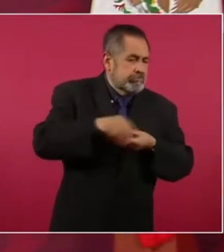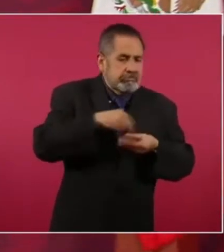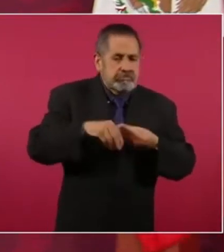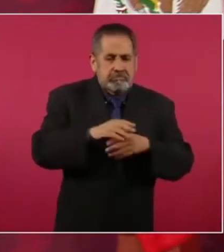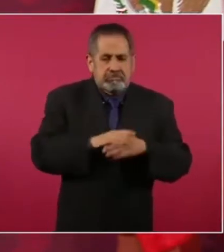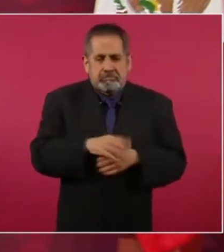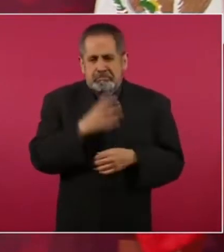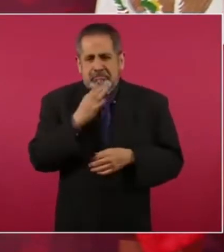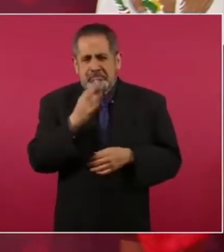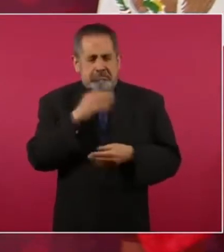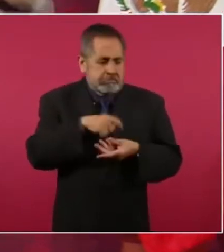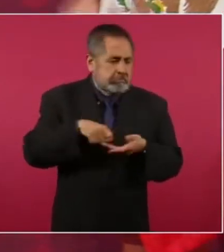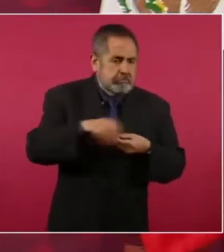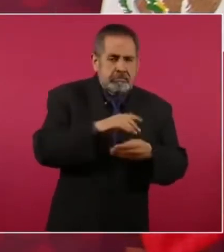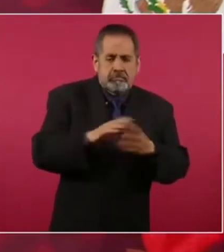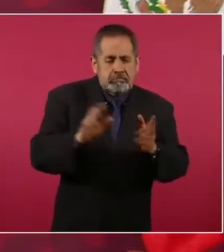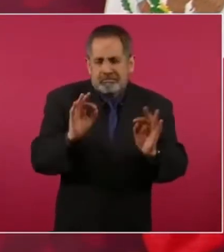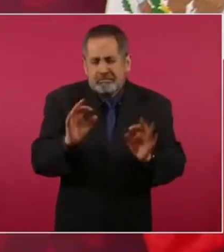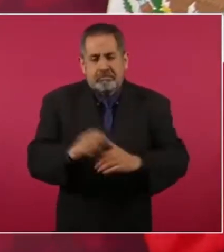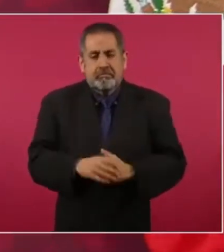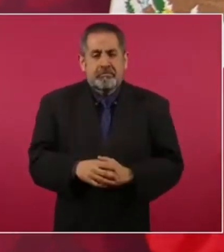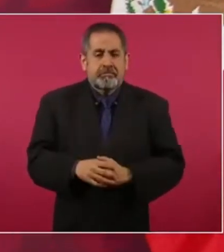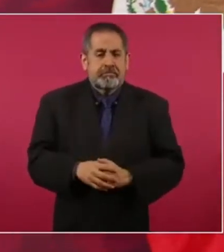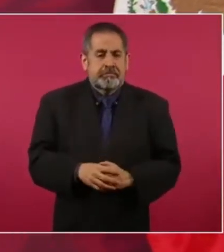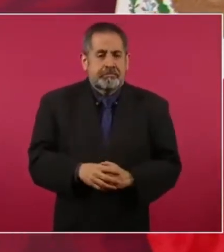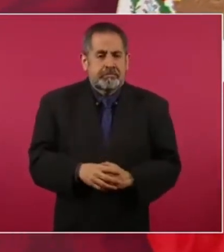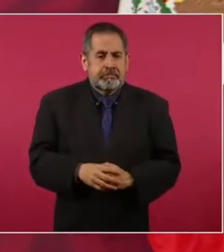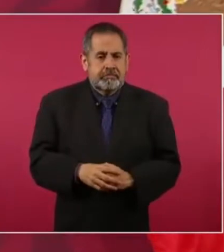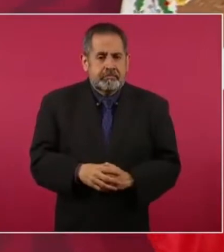para lo elemental. Una vez,